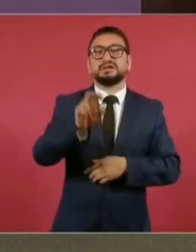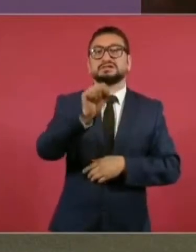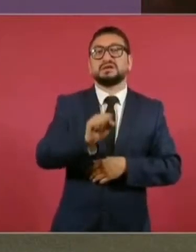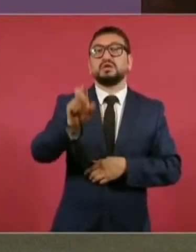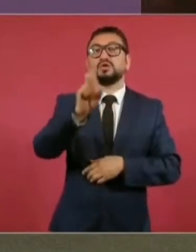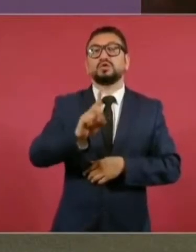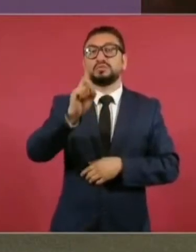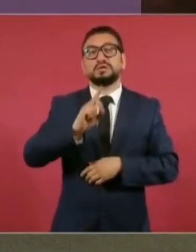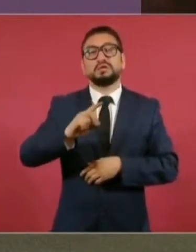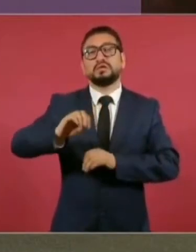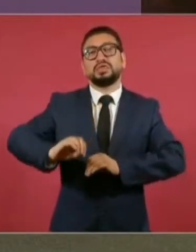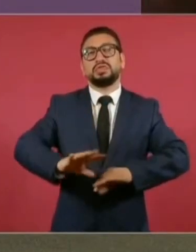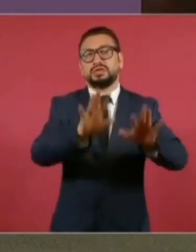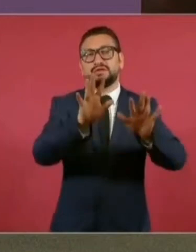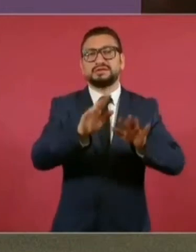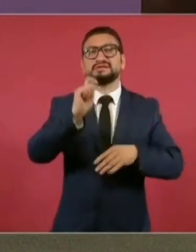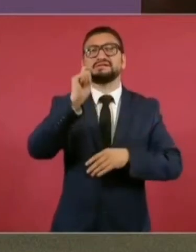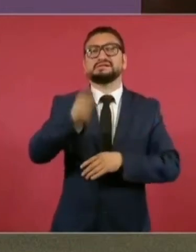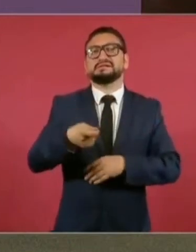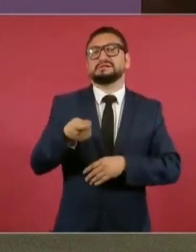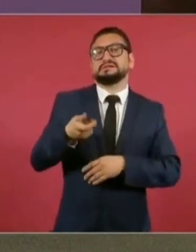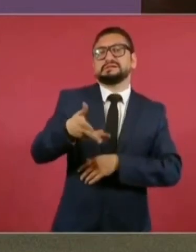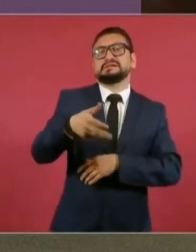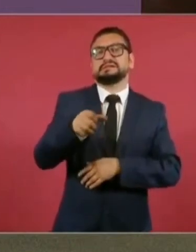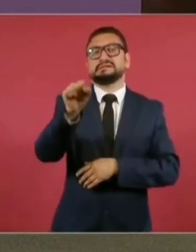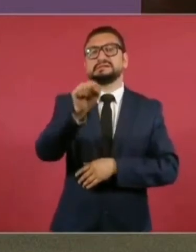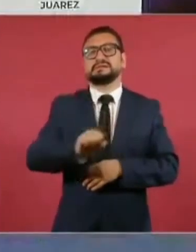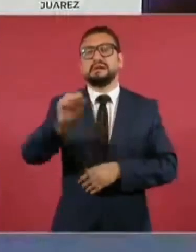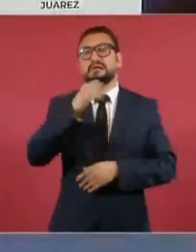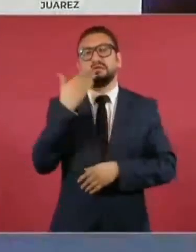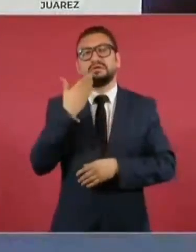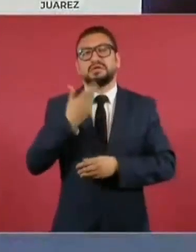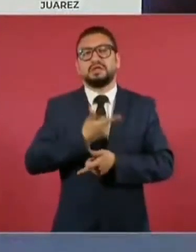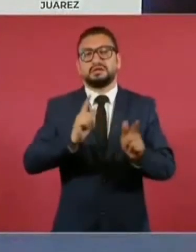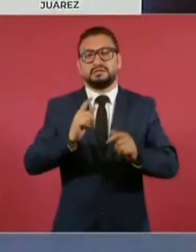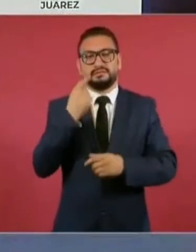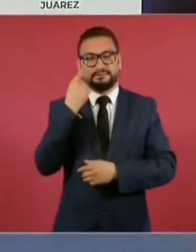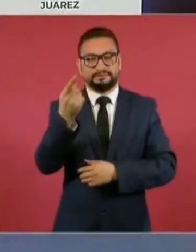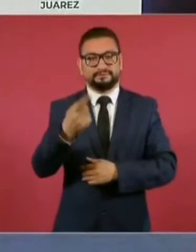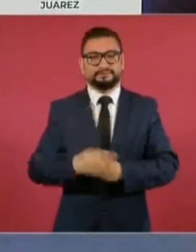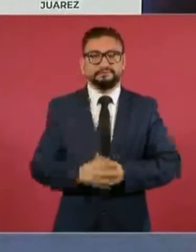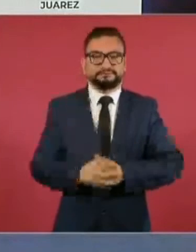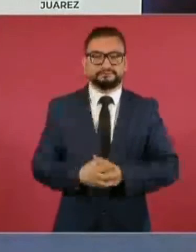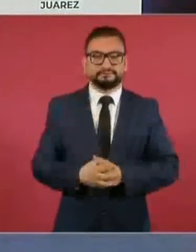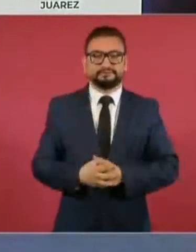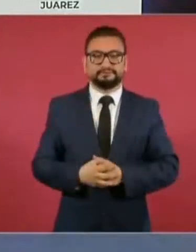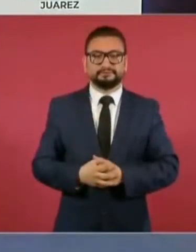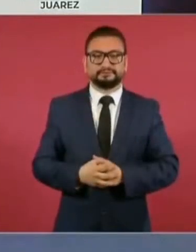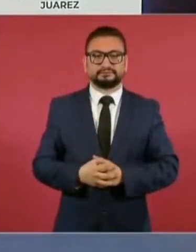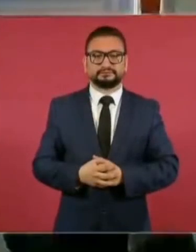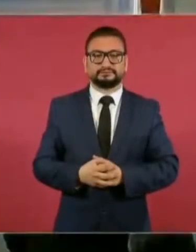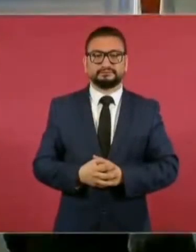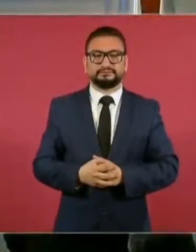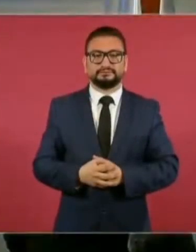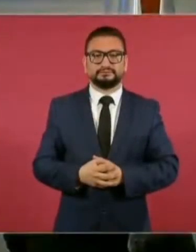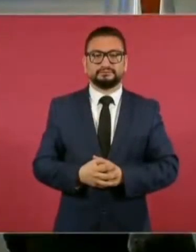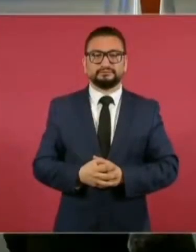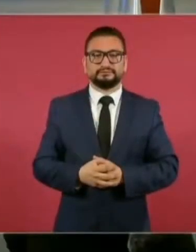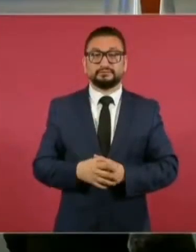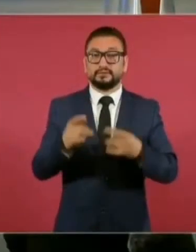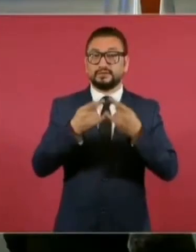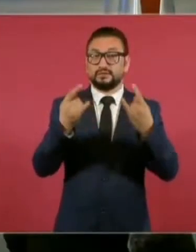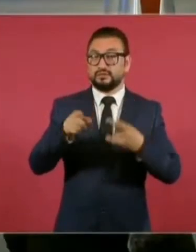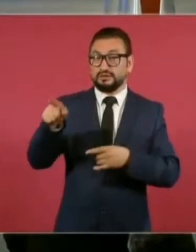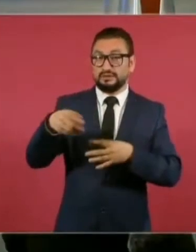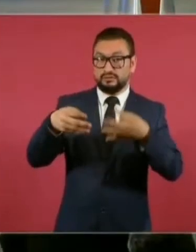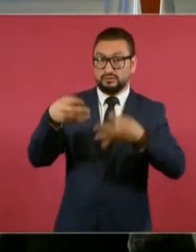sábado, domingo, sabadazo clásico. Adelante. Este es el caso del